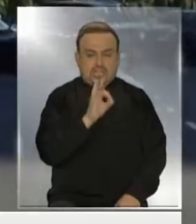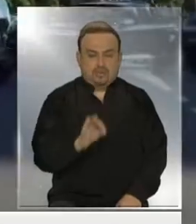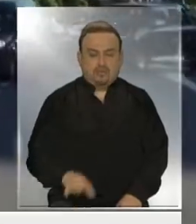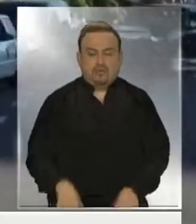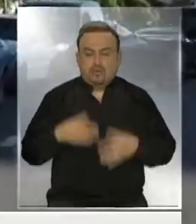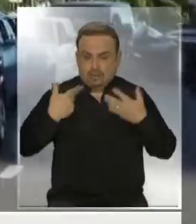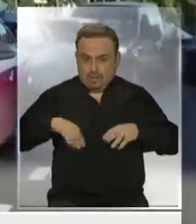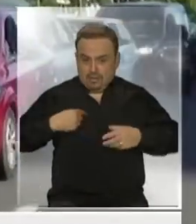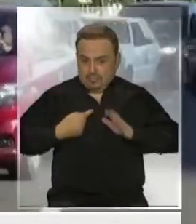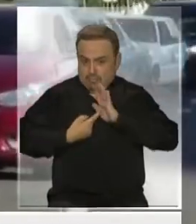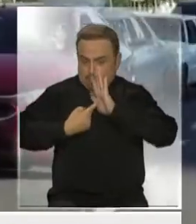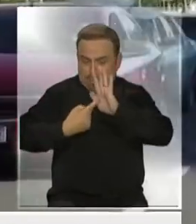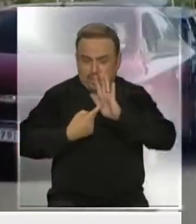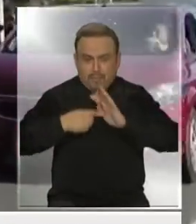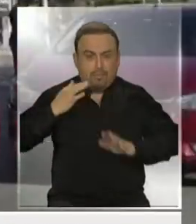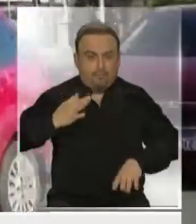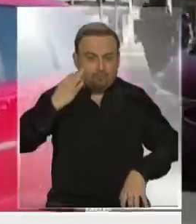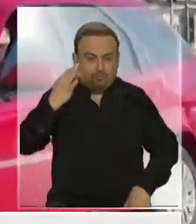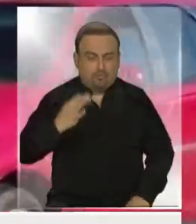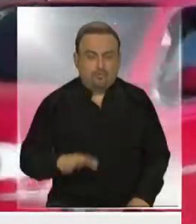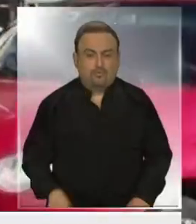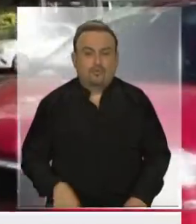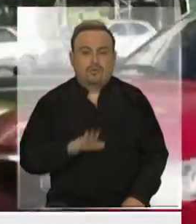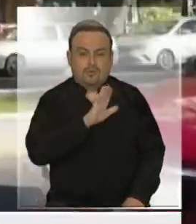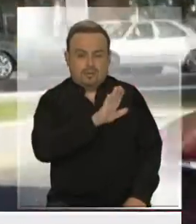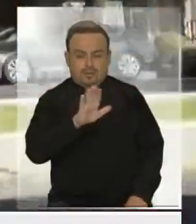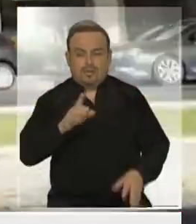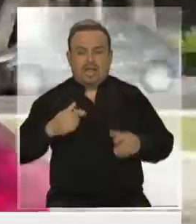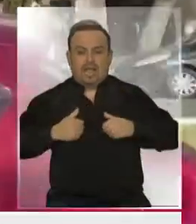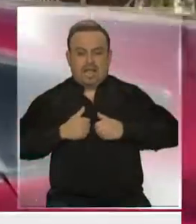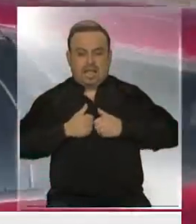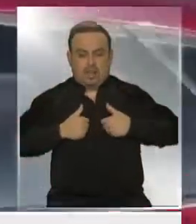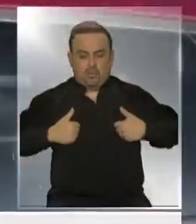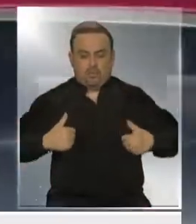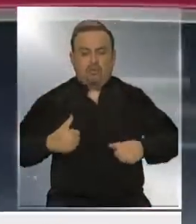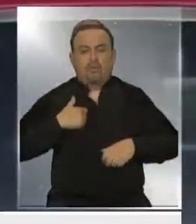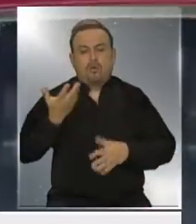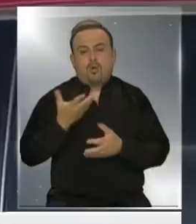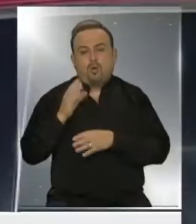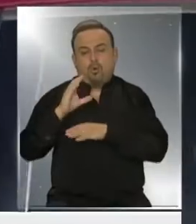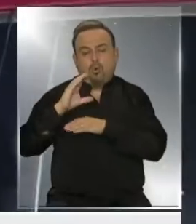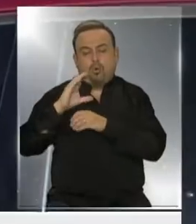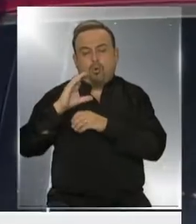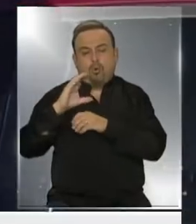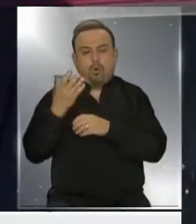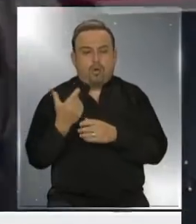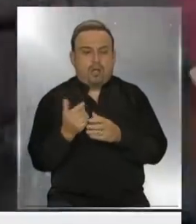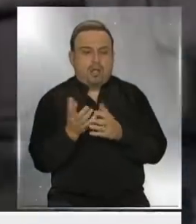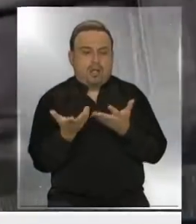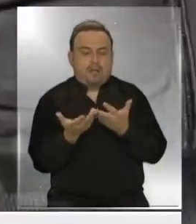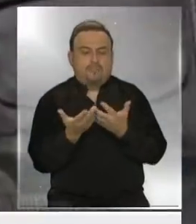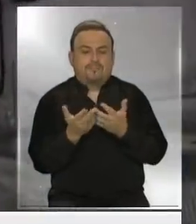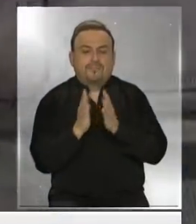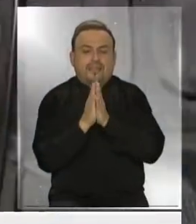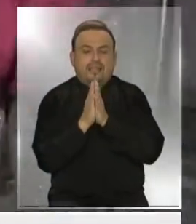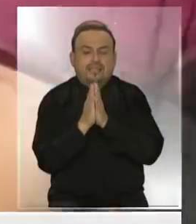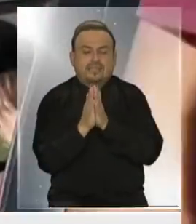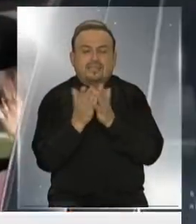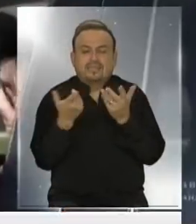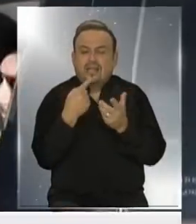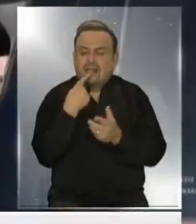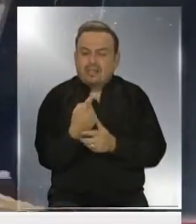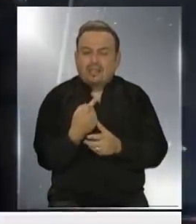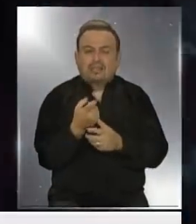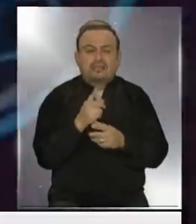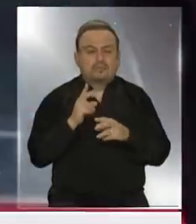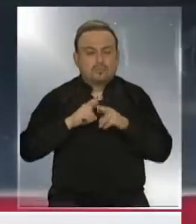que según las proyecciones de por parte de las autoridades sanitarias de bolivia como por ejemplo el viceministro de salud luís